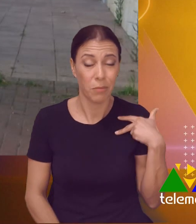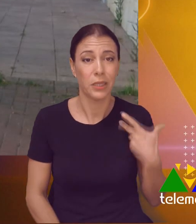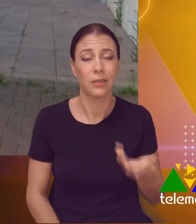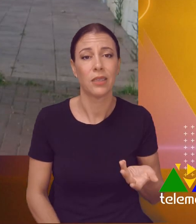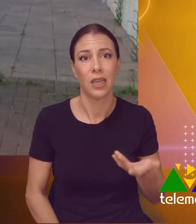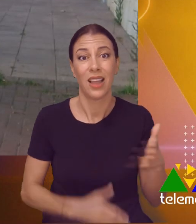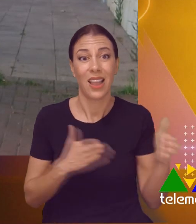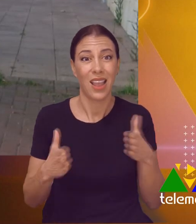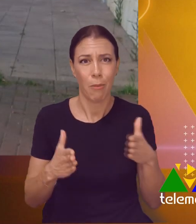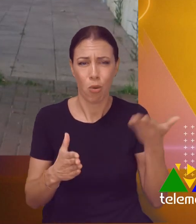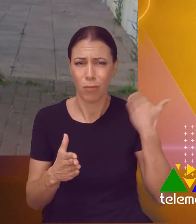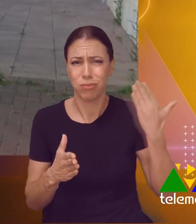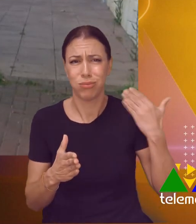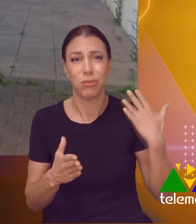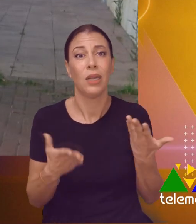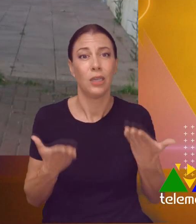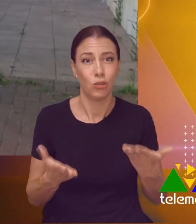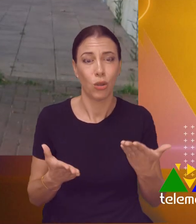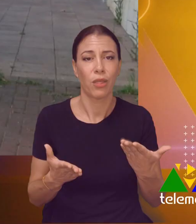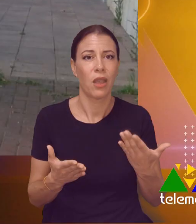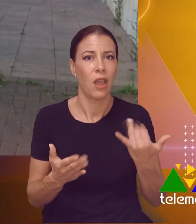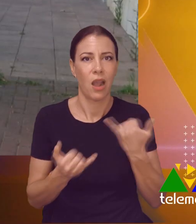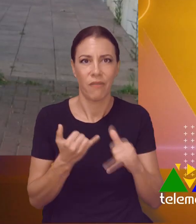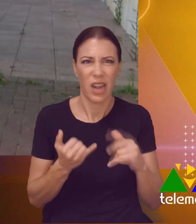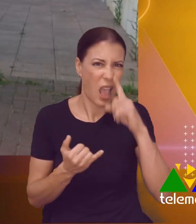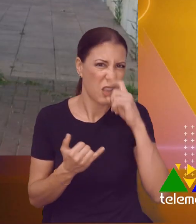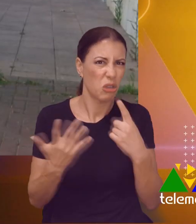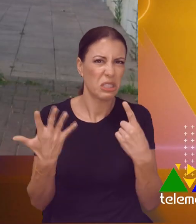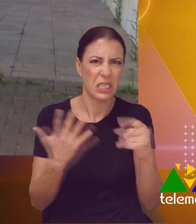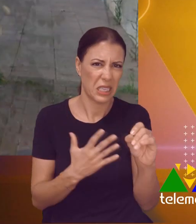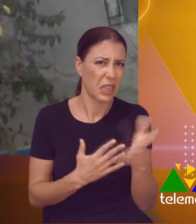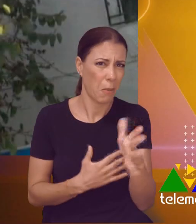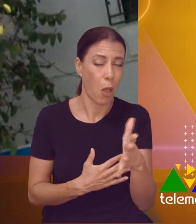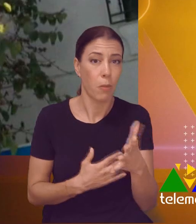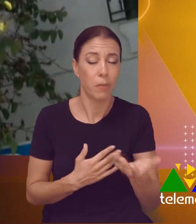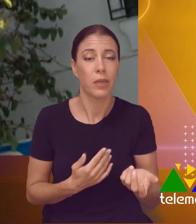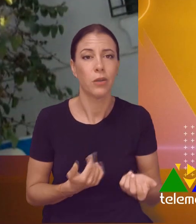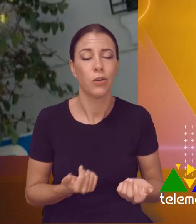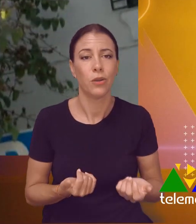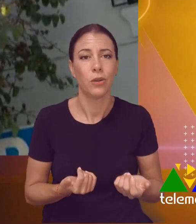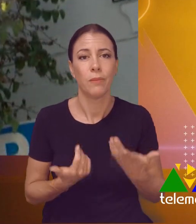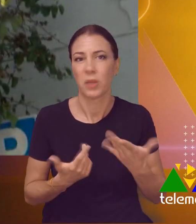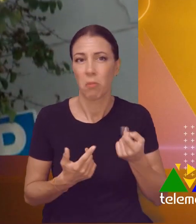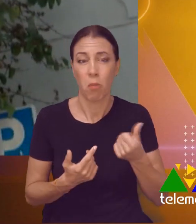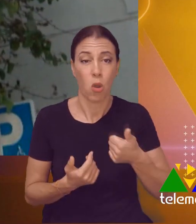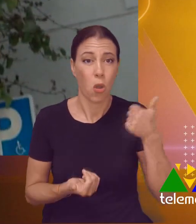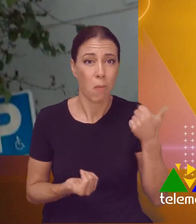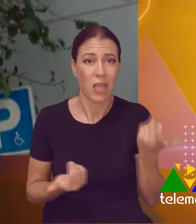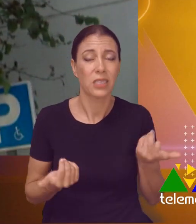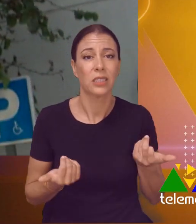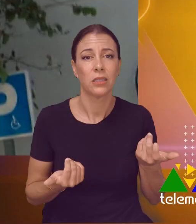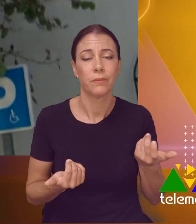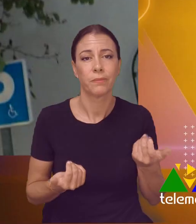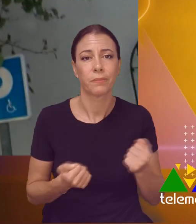se le mete agua al barrio, estamos hablando de los años 60, y poco más, ¿no? Es decir, que barrios